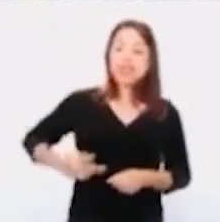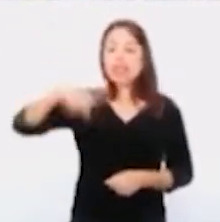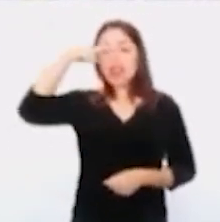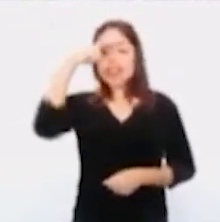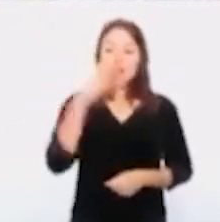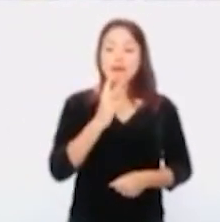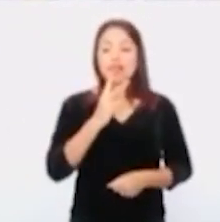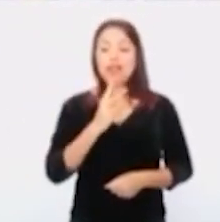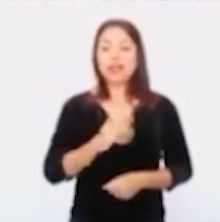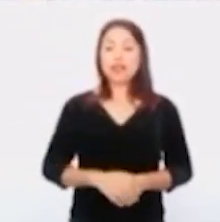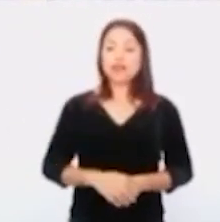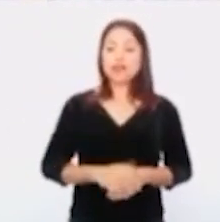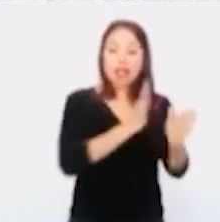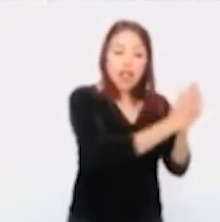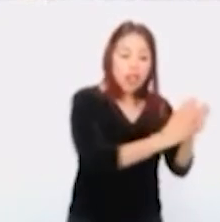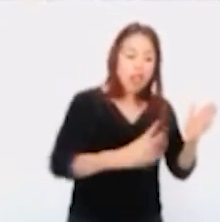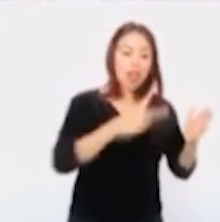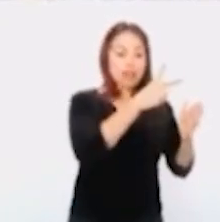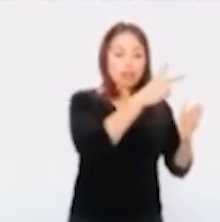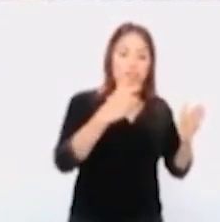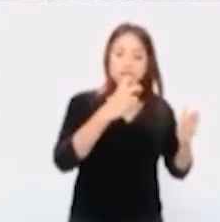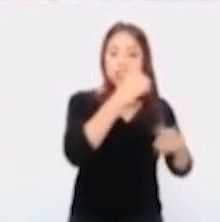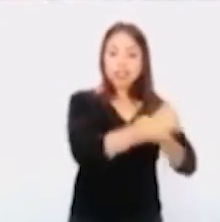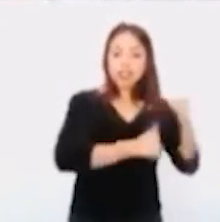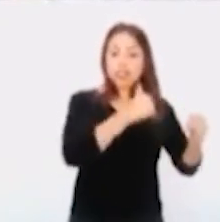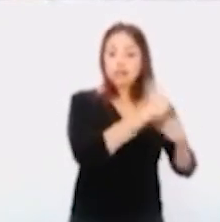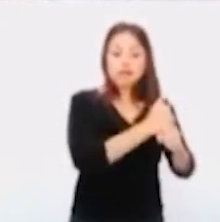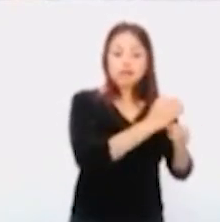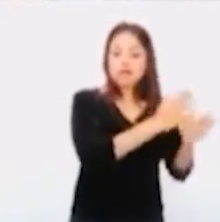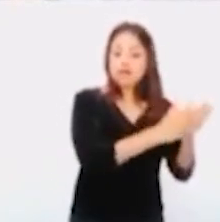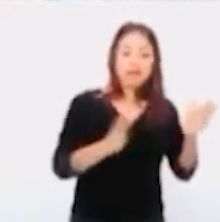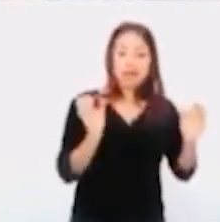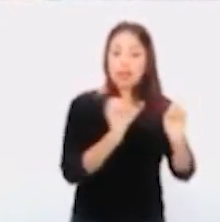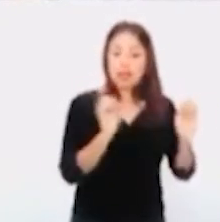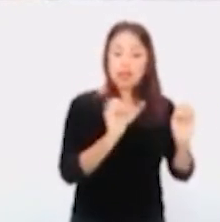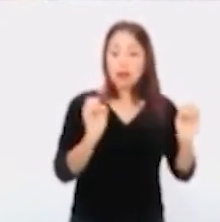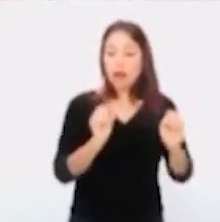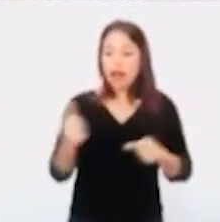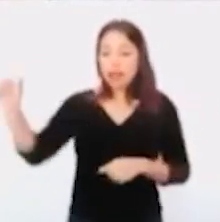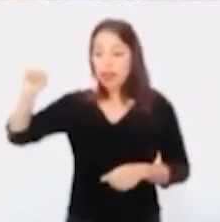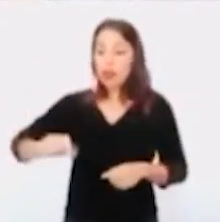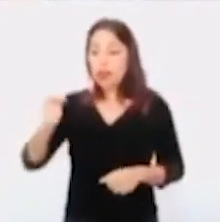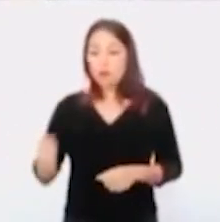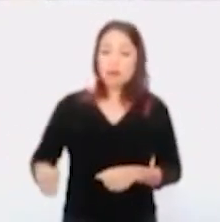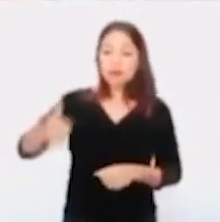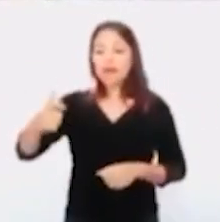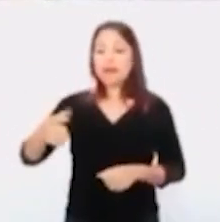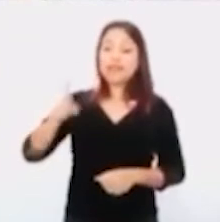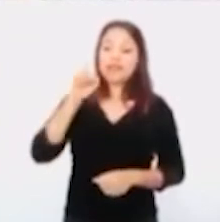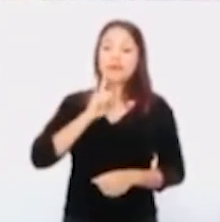escolares además Consideró que ayudará a disminuir las brechas de género en el índice de deserción escolar que